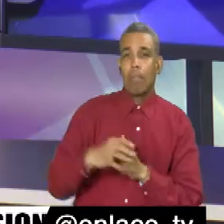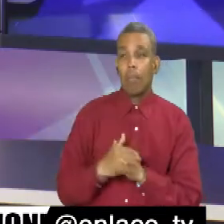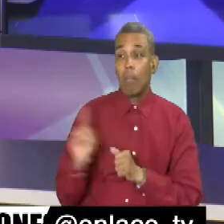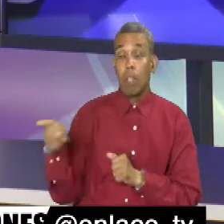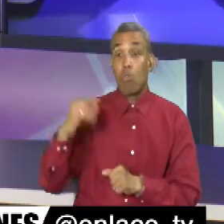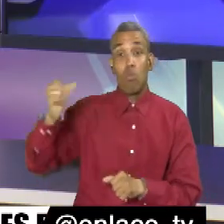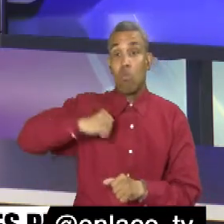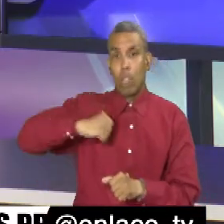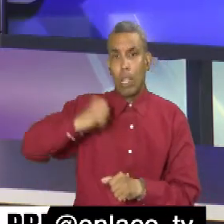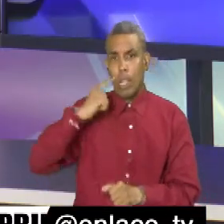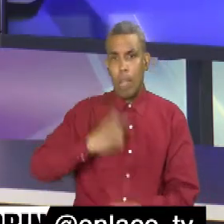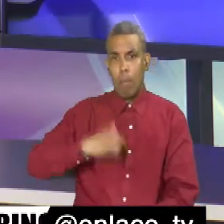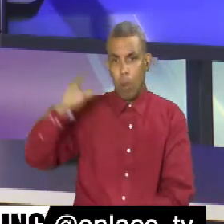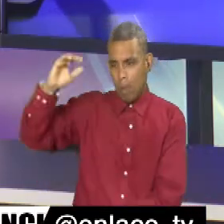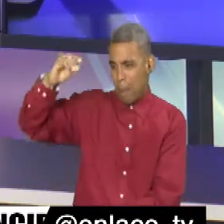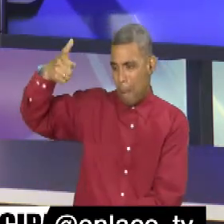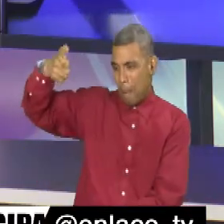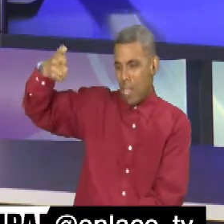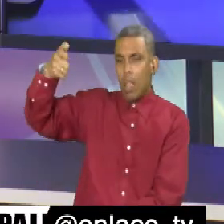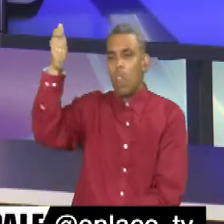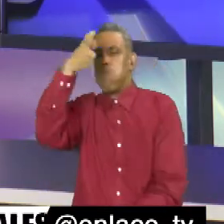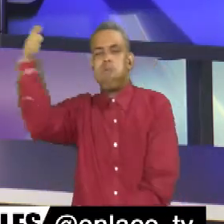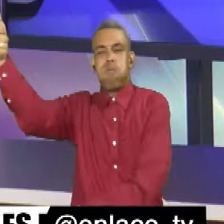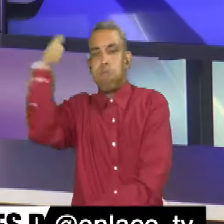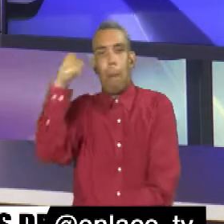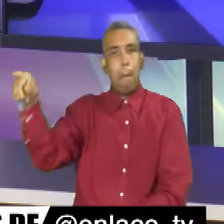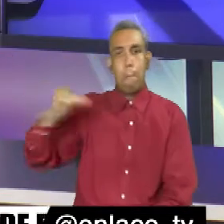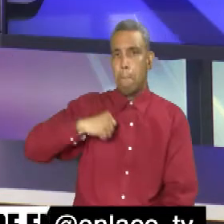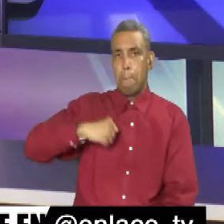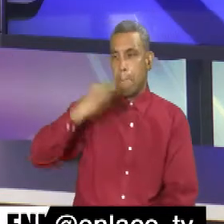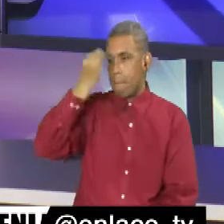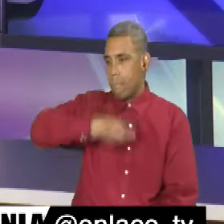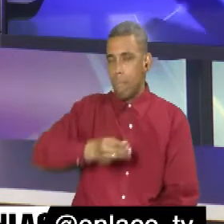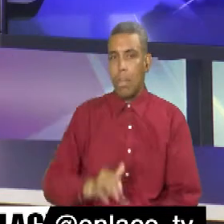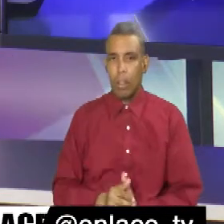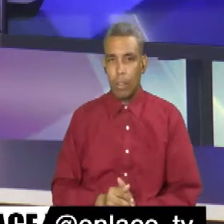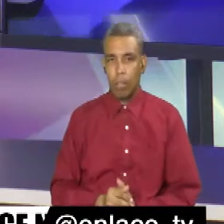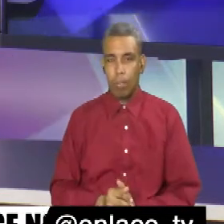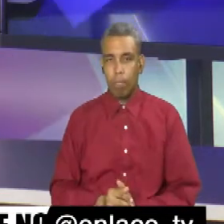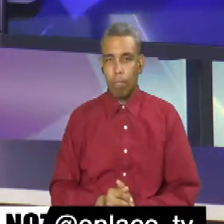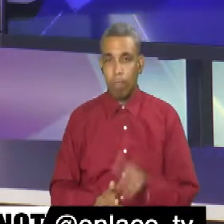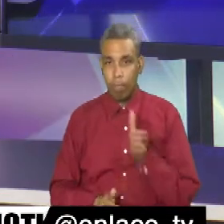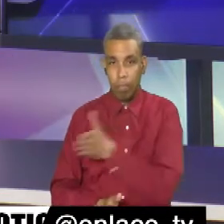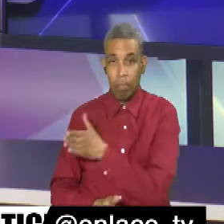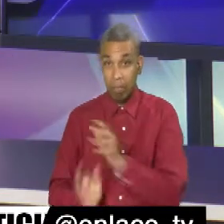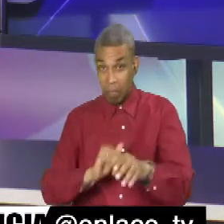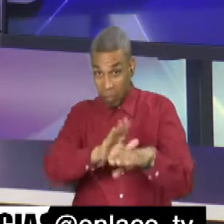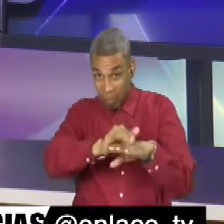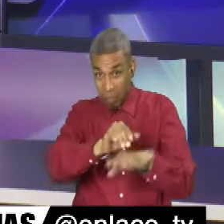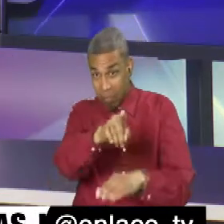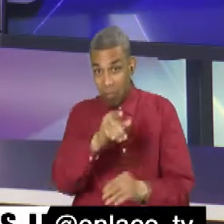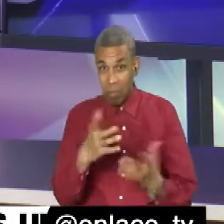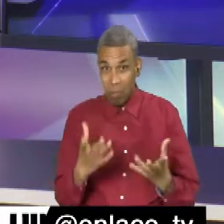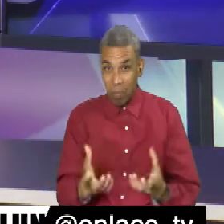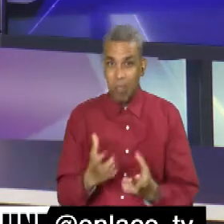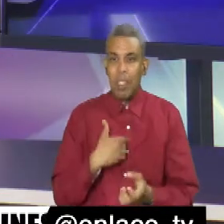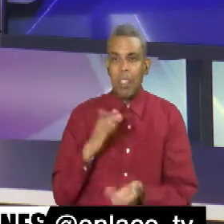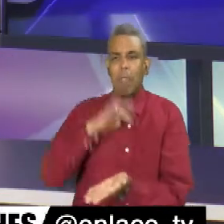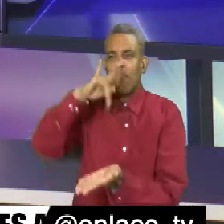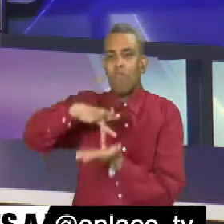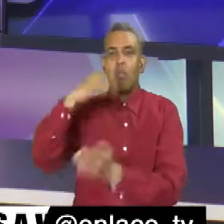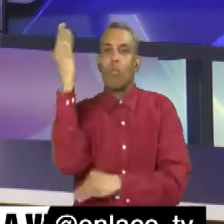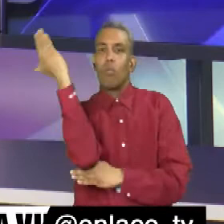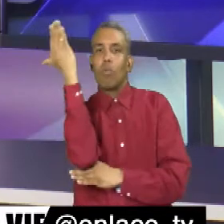En otro campo informativo les contamos que Guardianes de la Bahía es la película recomendada para este puente festivo por parte de